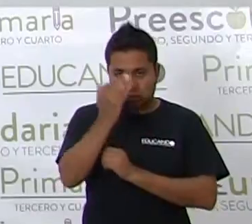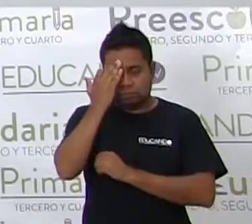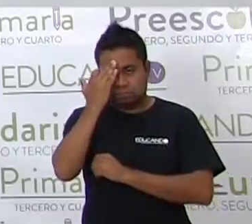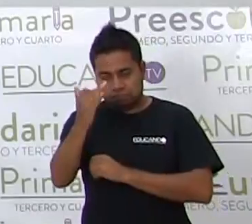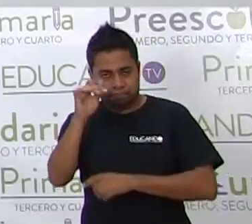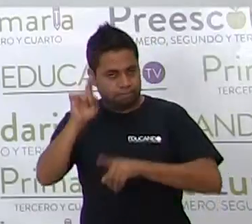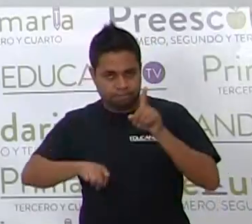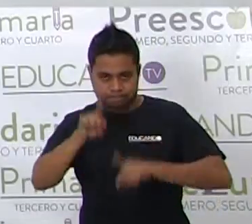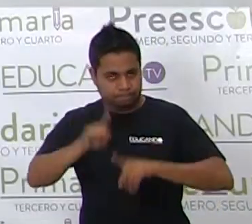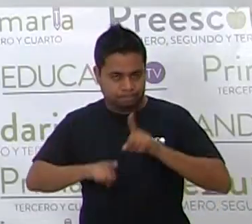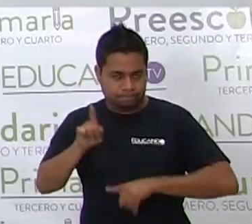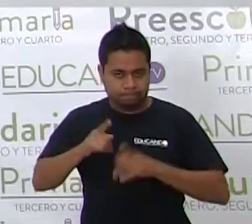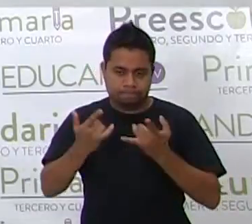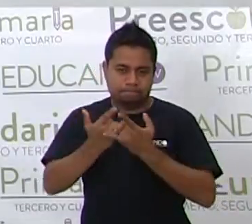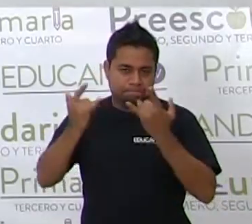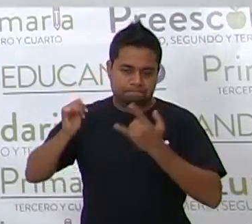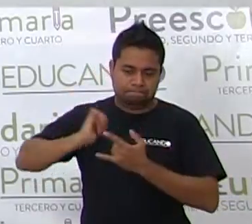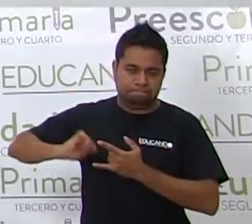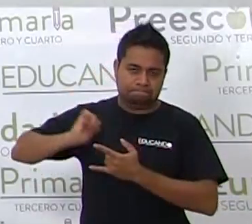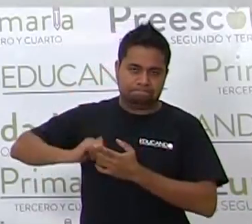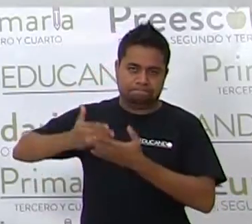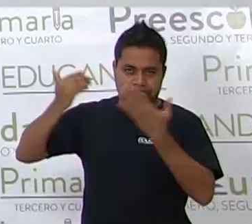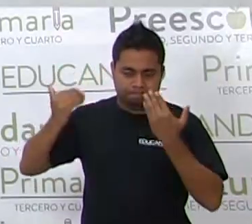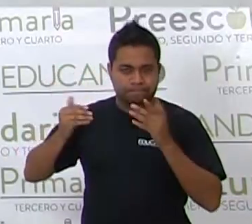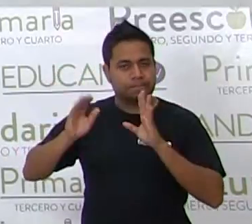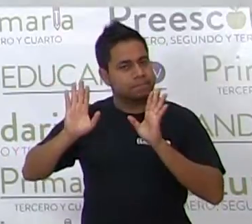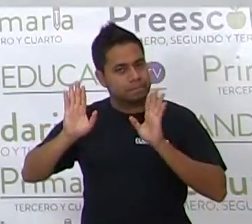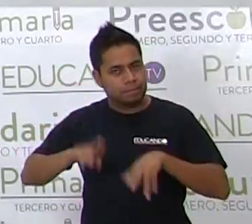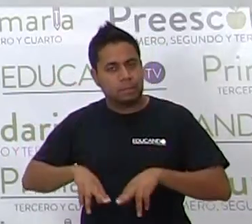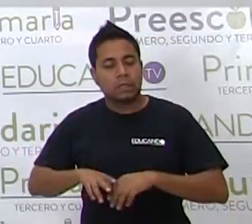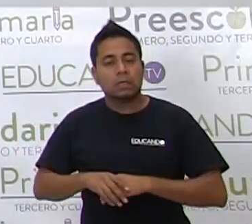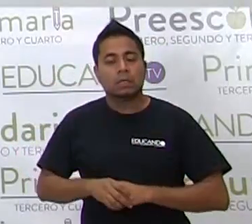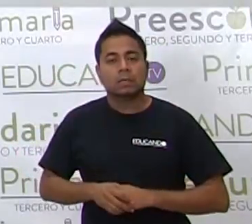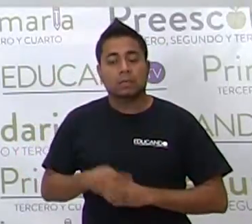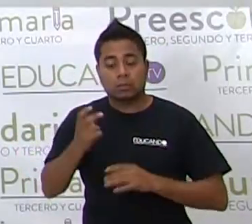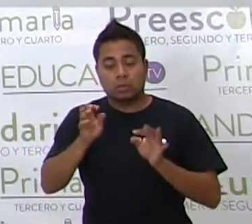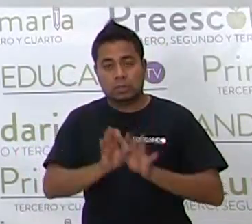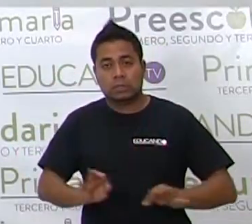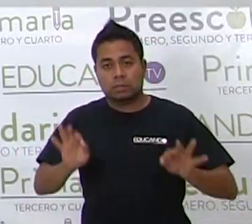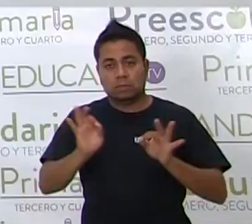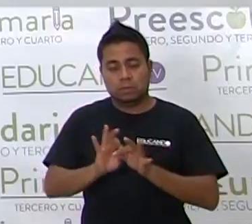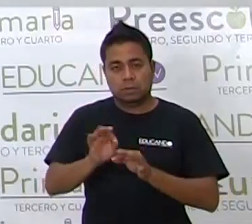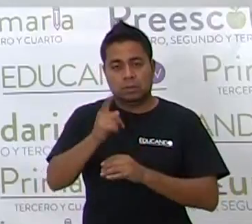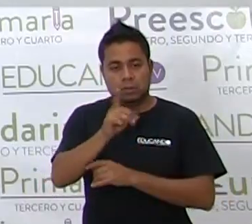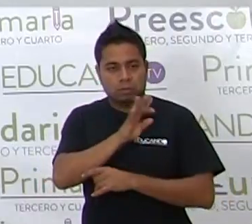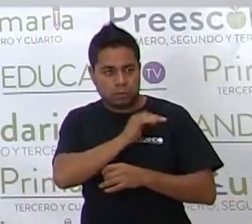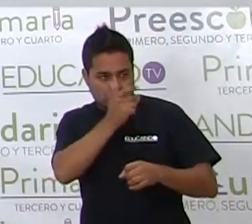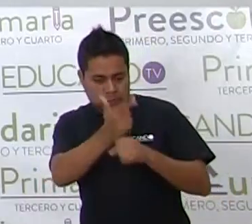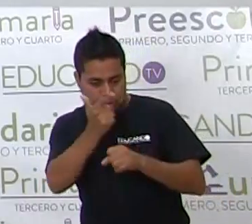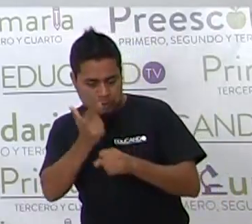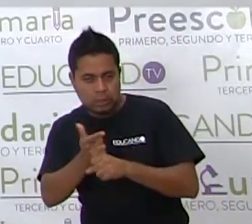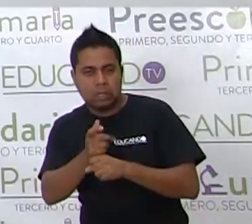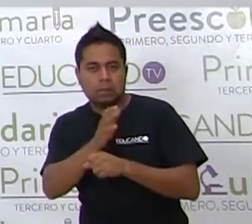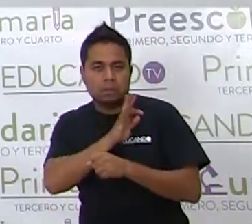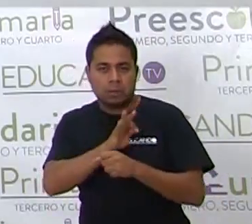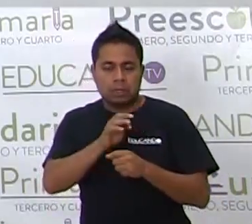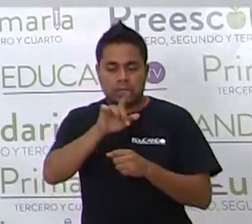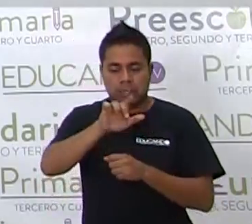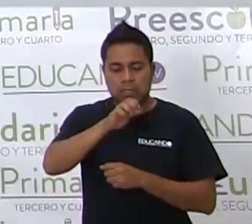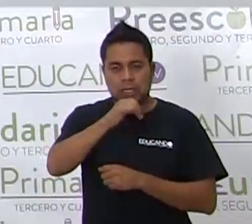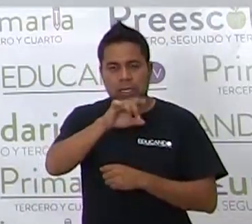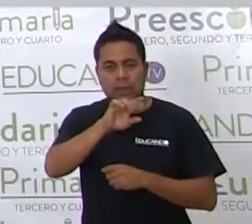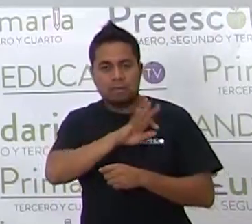histórico. Muy importante enriquecer esta información porque te va a permitir relacionar lo que son las